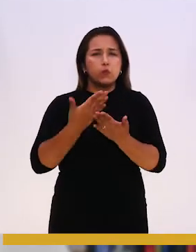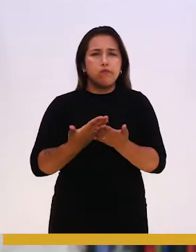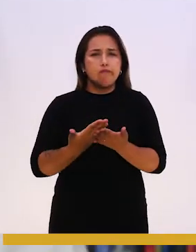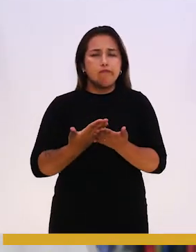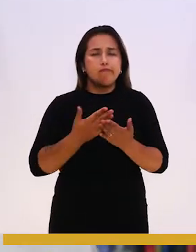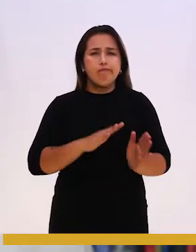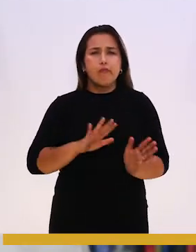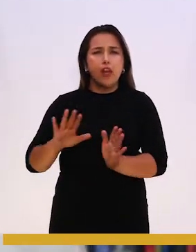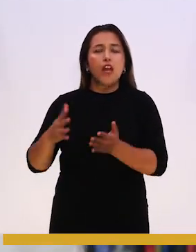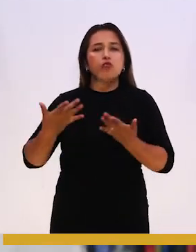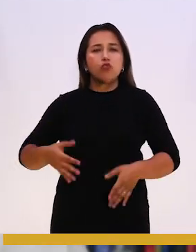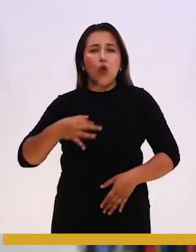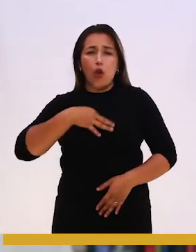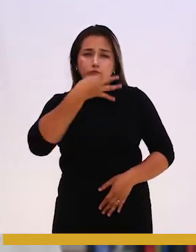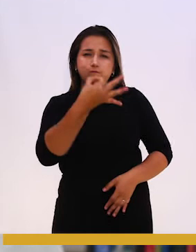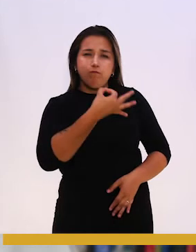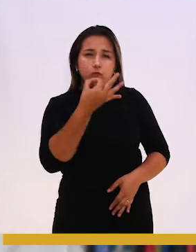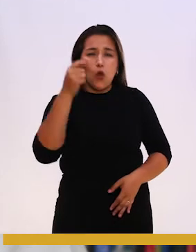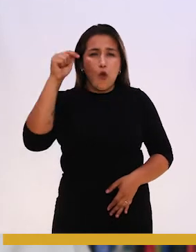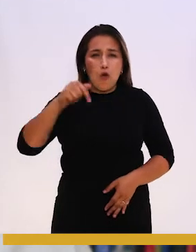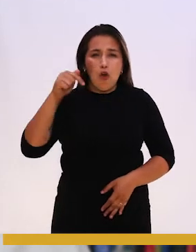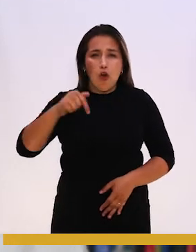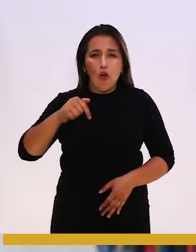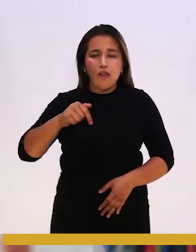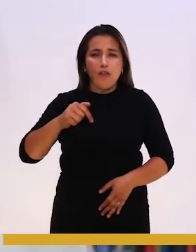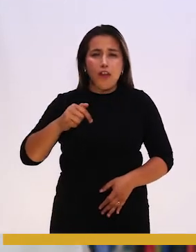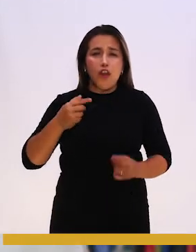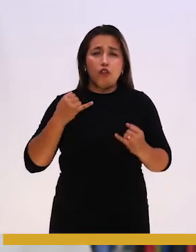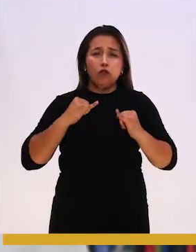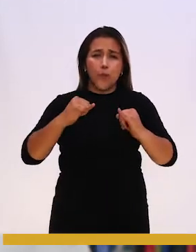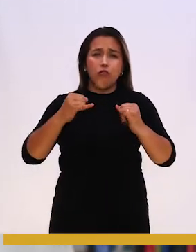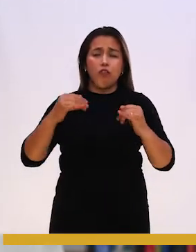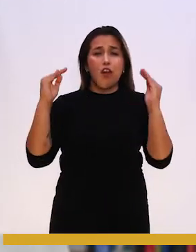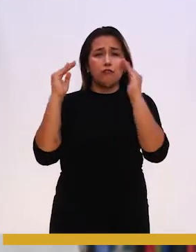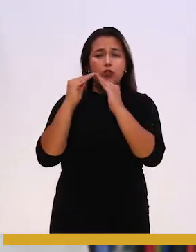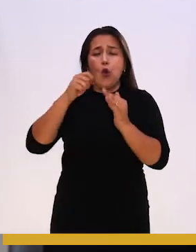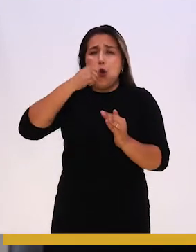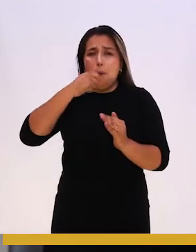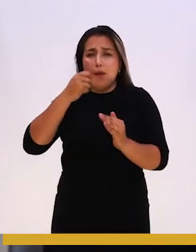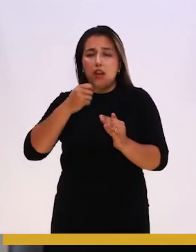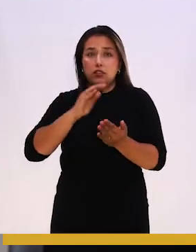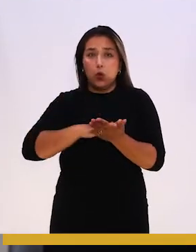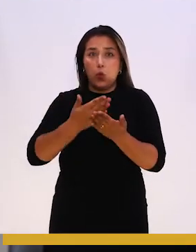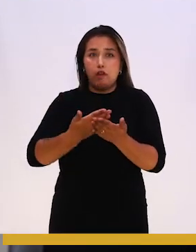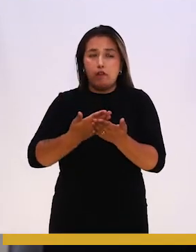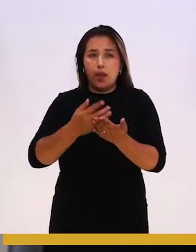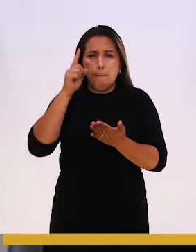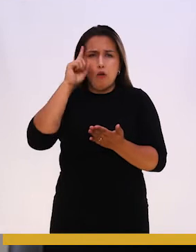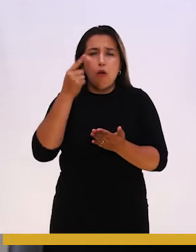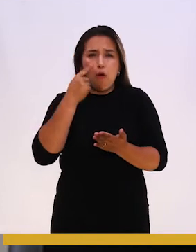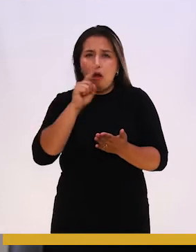Es por esto que los consejos que tú debes llevar a tu casa, en el sentido que comer sano no es comer